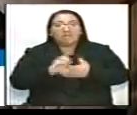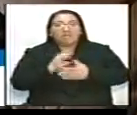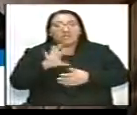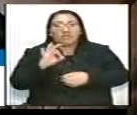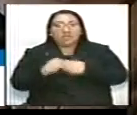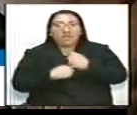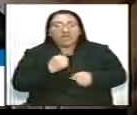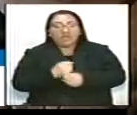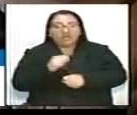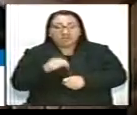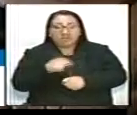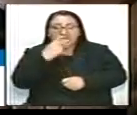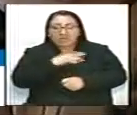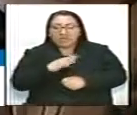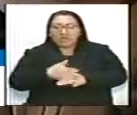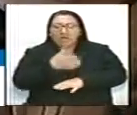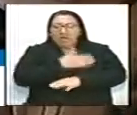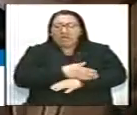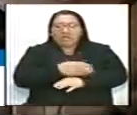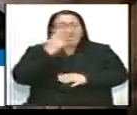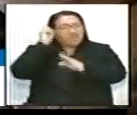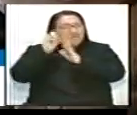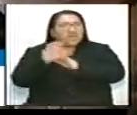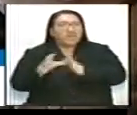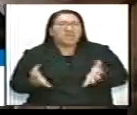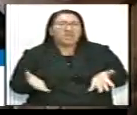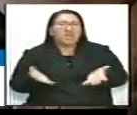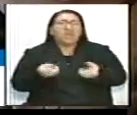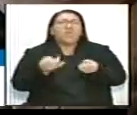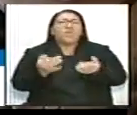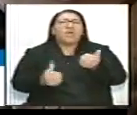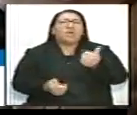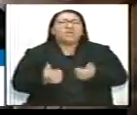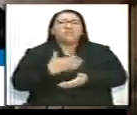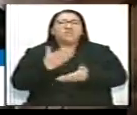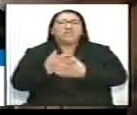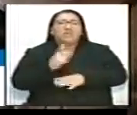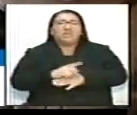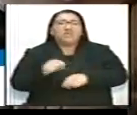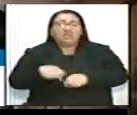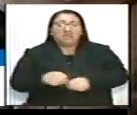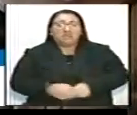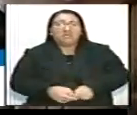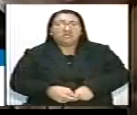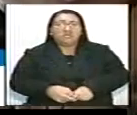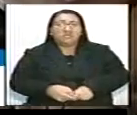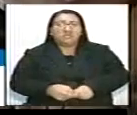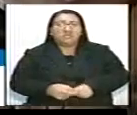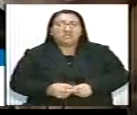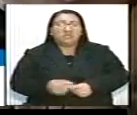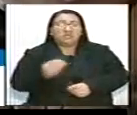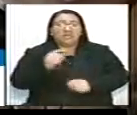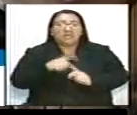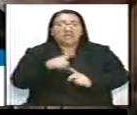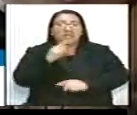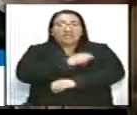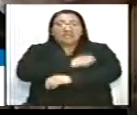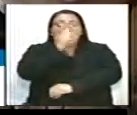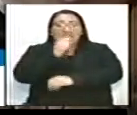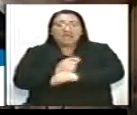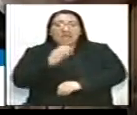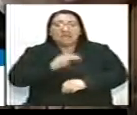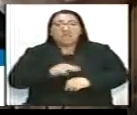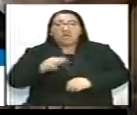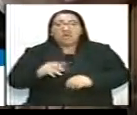niño yo he escuchado esas mineras ahí. ¿Cuál es el grado de desarrollo que hay para los hermanos de Tacna, de Moquegua?